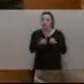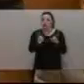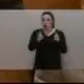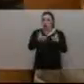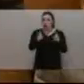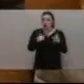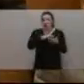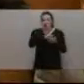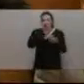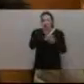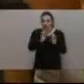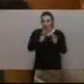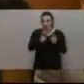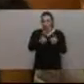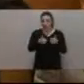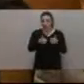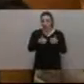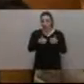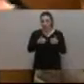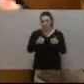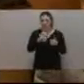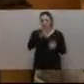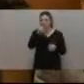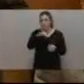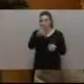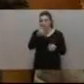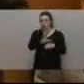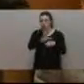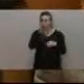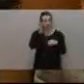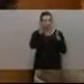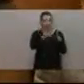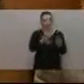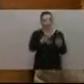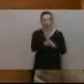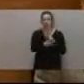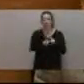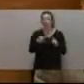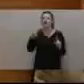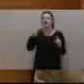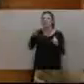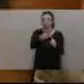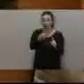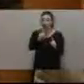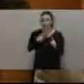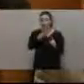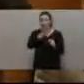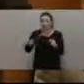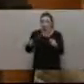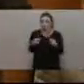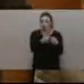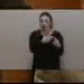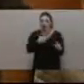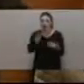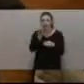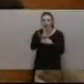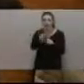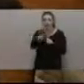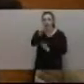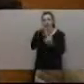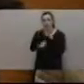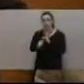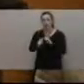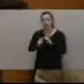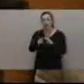esta intervención, señora consejera, estaba motivada por la intención de los socios de presentarse como asociación que defiende los derechos de